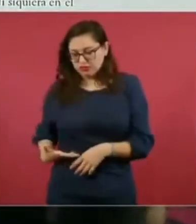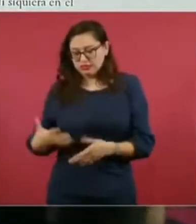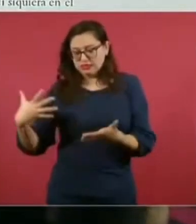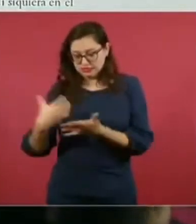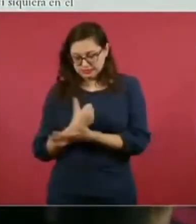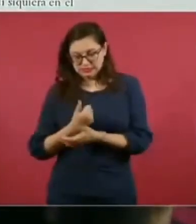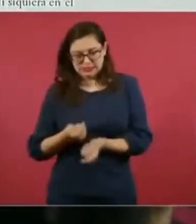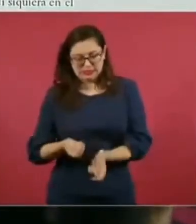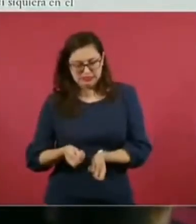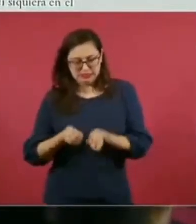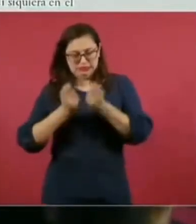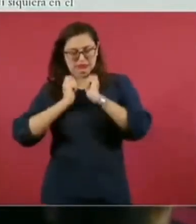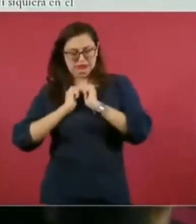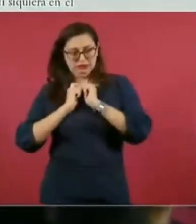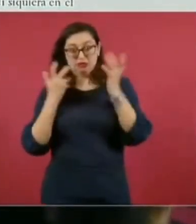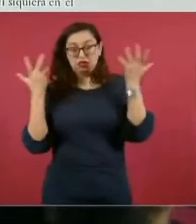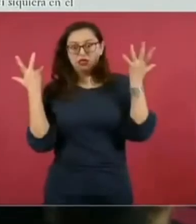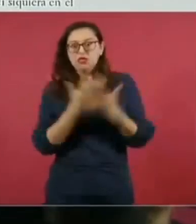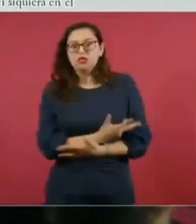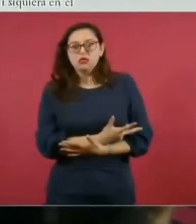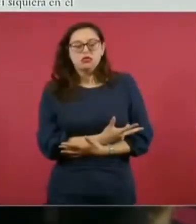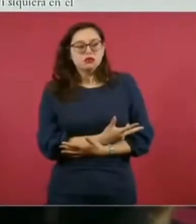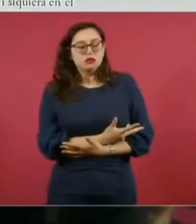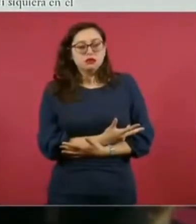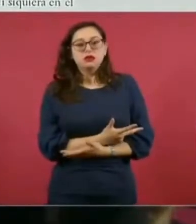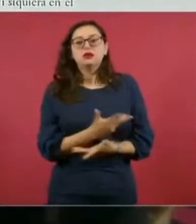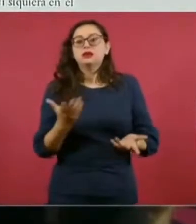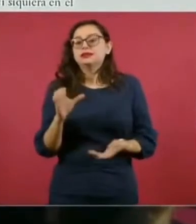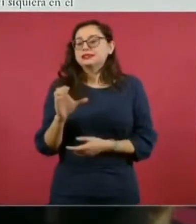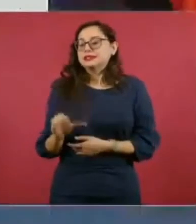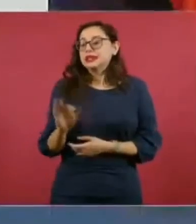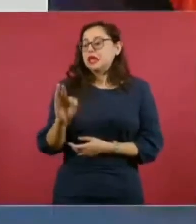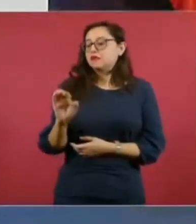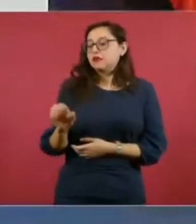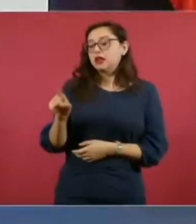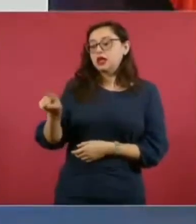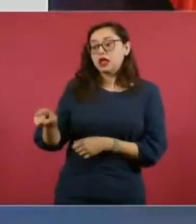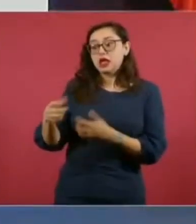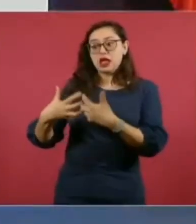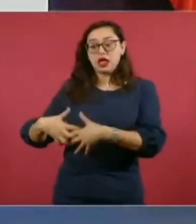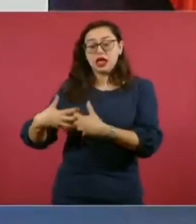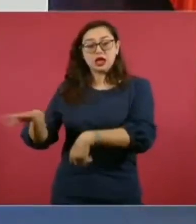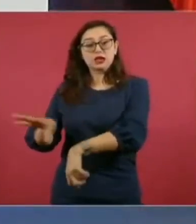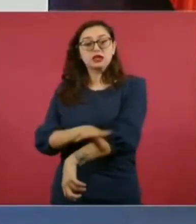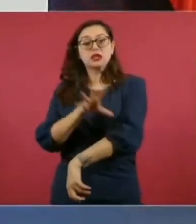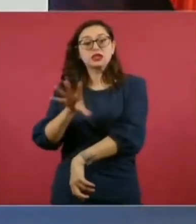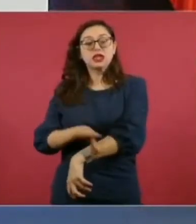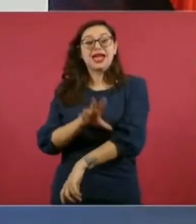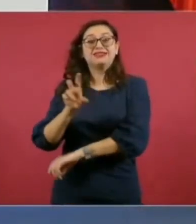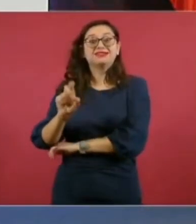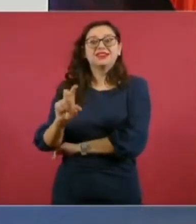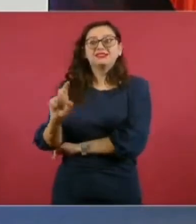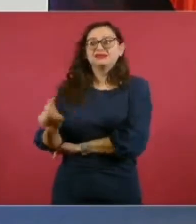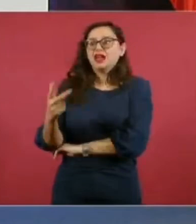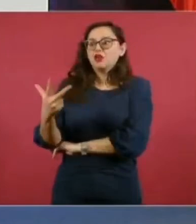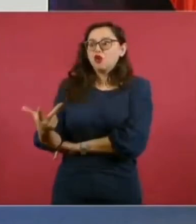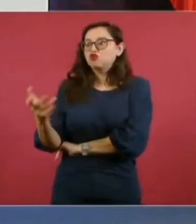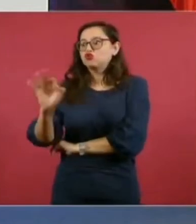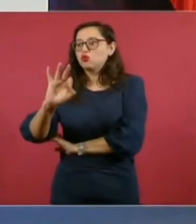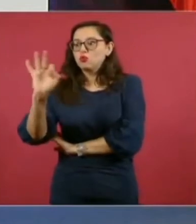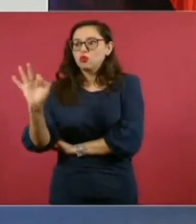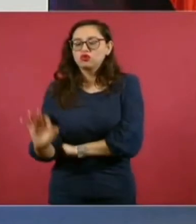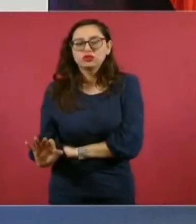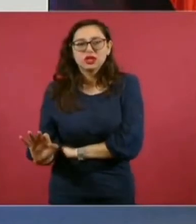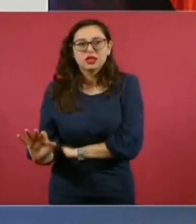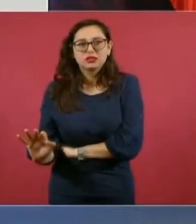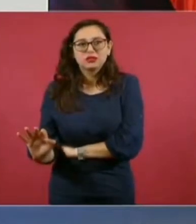avanzaron tanto en la privatización que ya la Comisión Federal solo generaba el 38% de